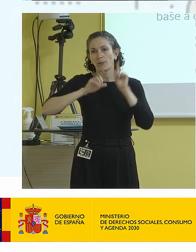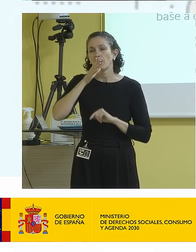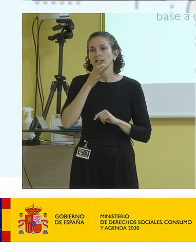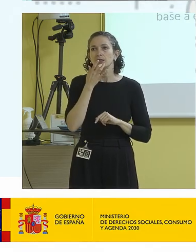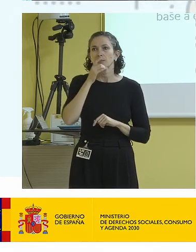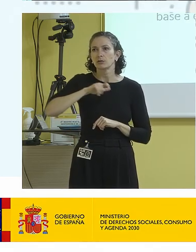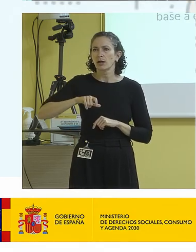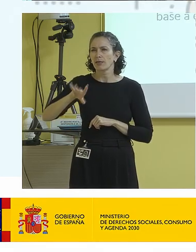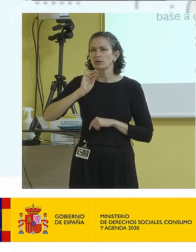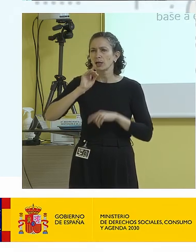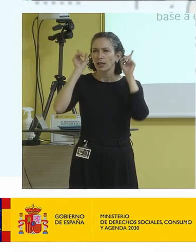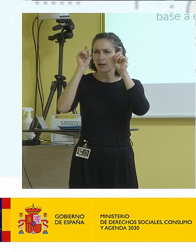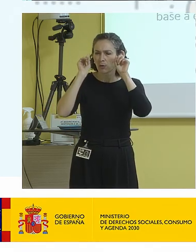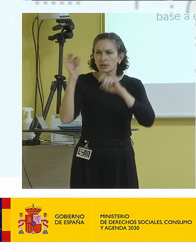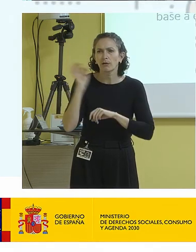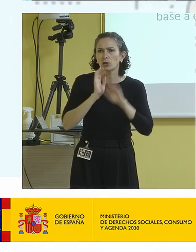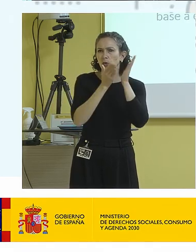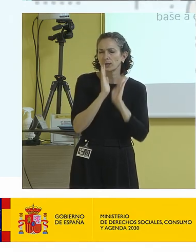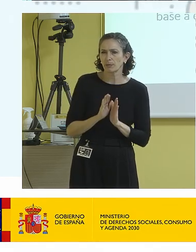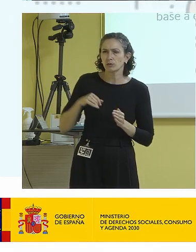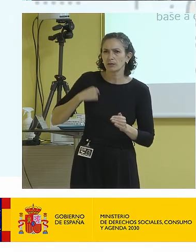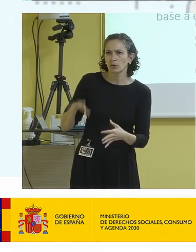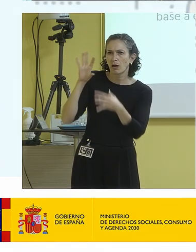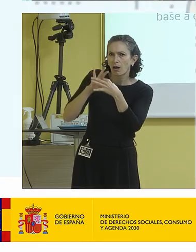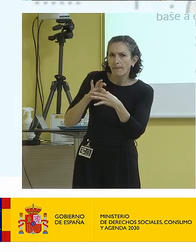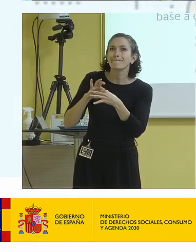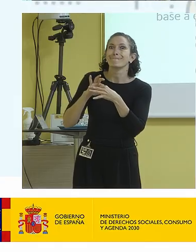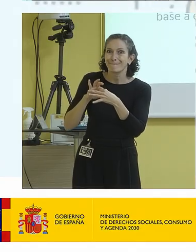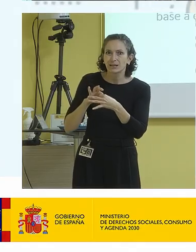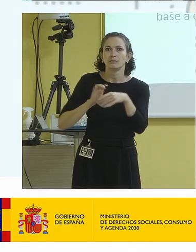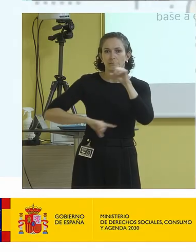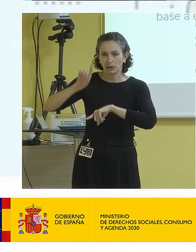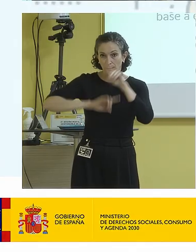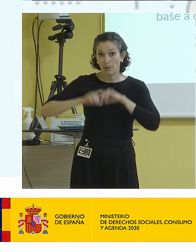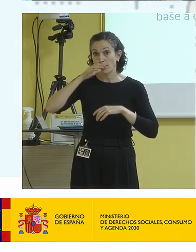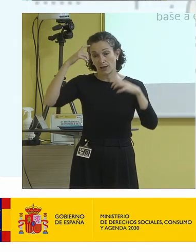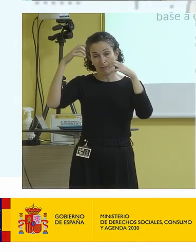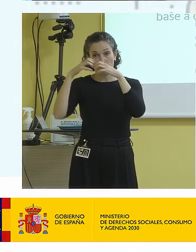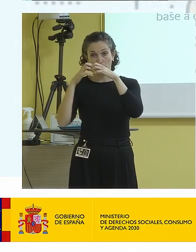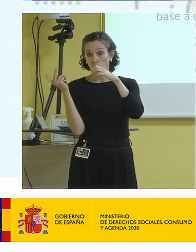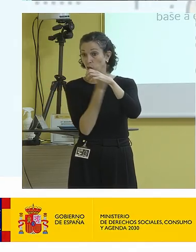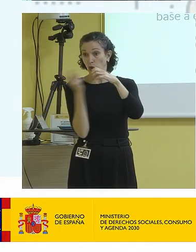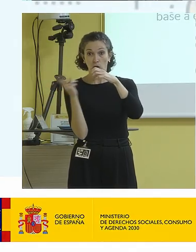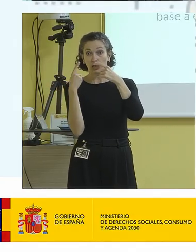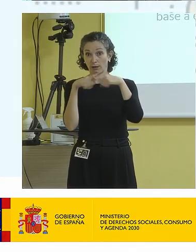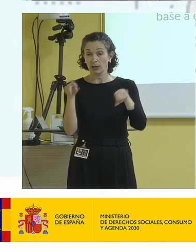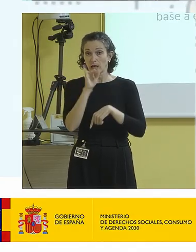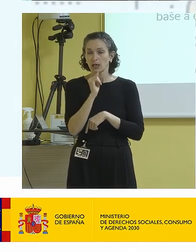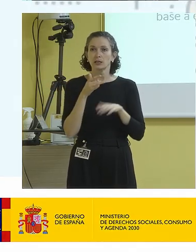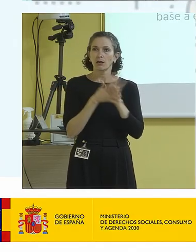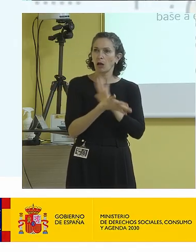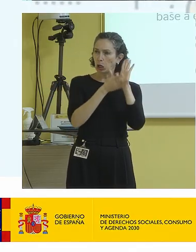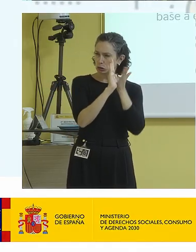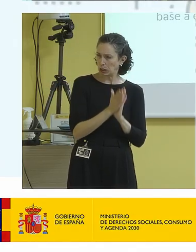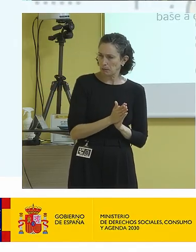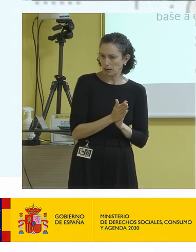decisiones educativas o terapéuticas en base a esto. Ese es el problema. Como hay dos tipos de hemisferio, pues vamos a hacer algún tipo de terapia, ahora veréis